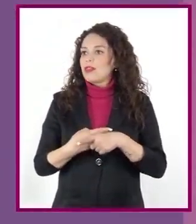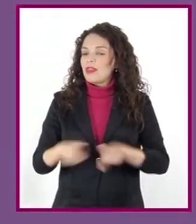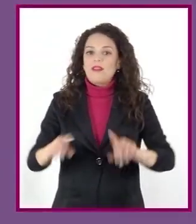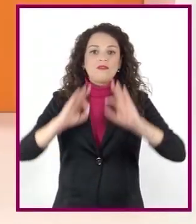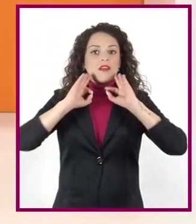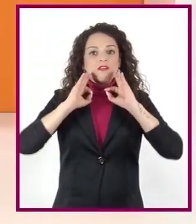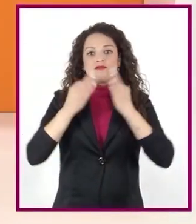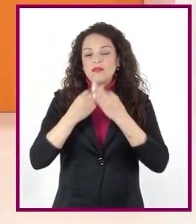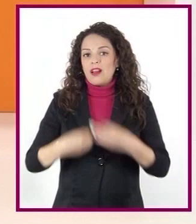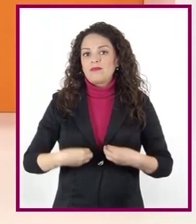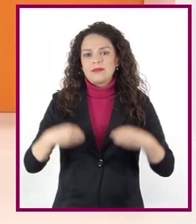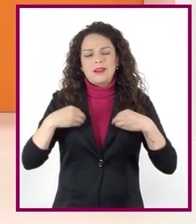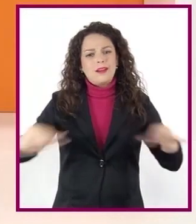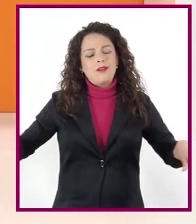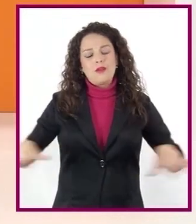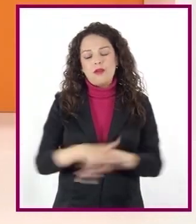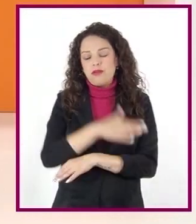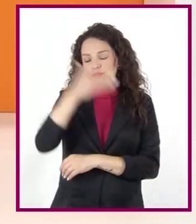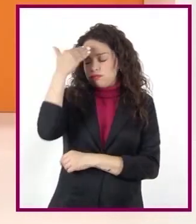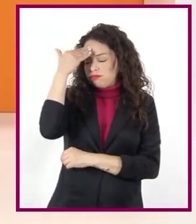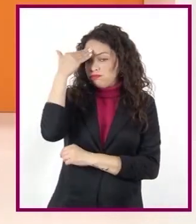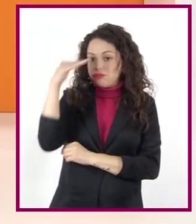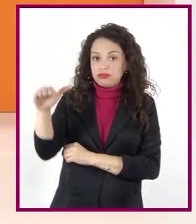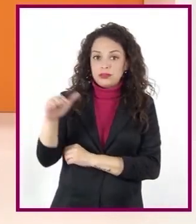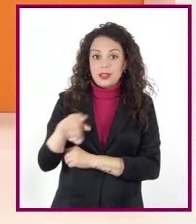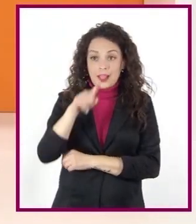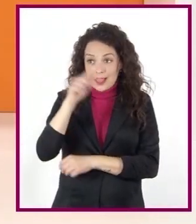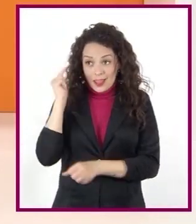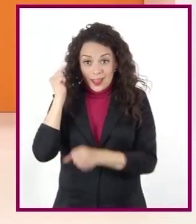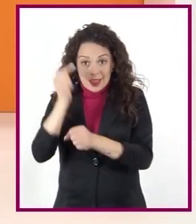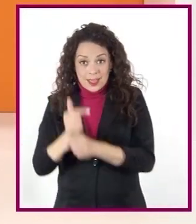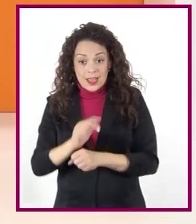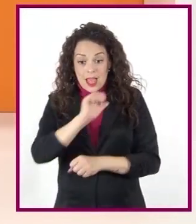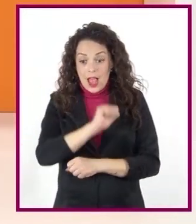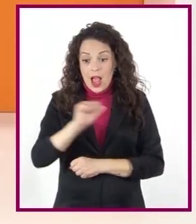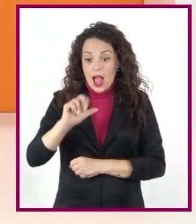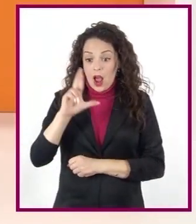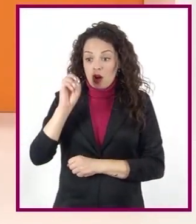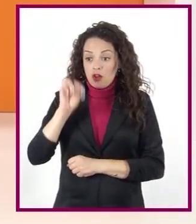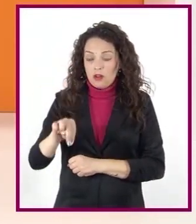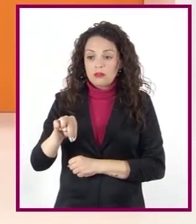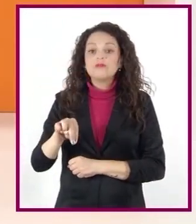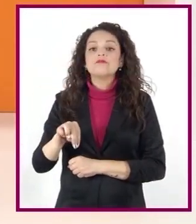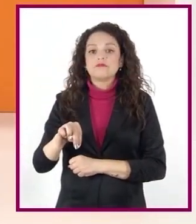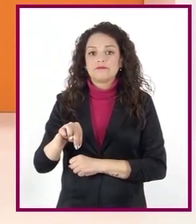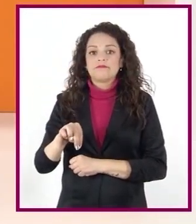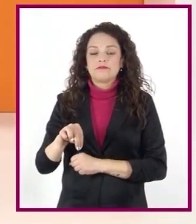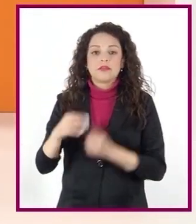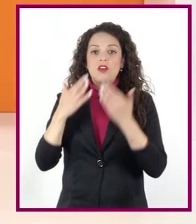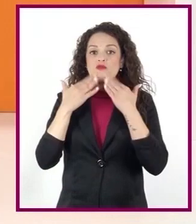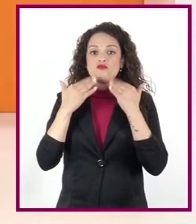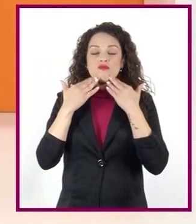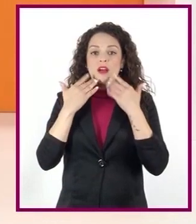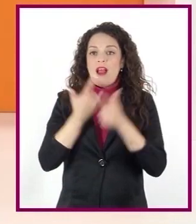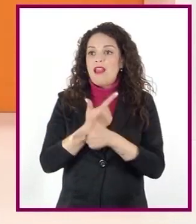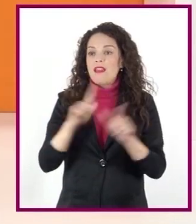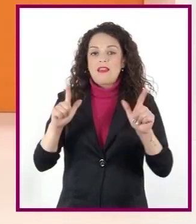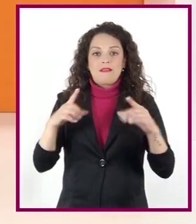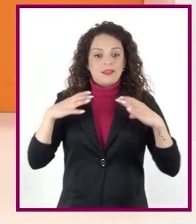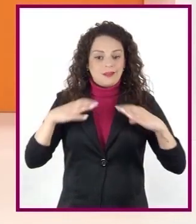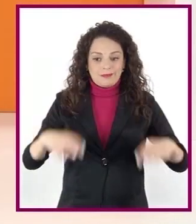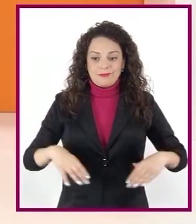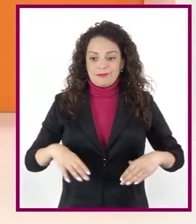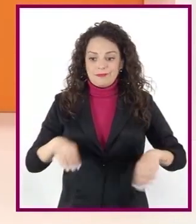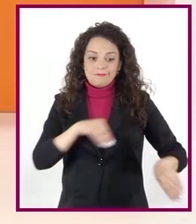mí. Como notaron, Aarón se vio limitado en su libertad física, en su